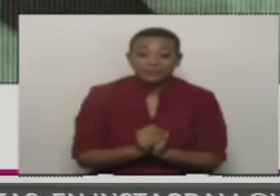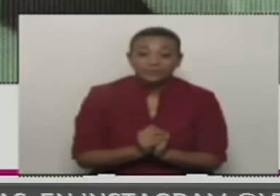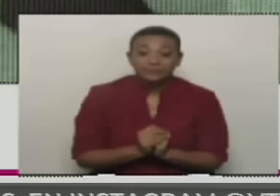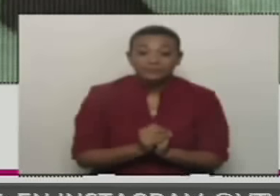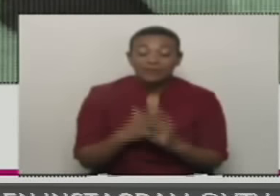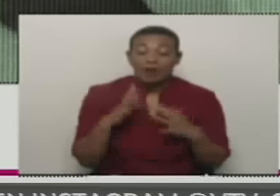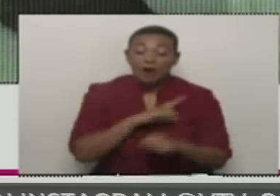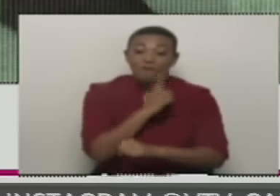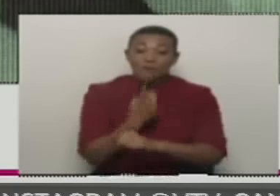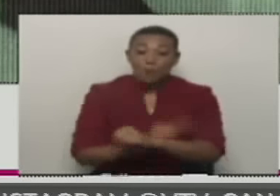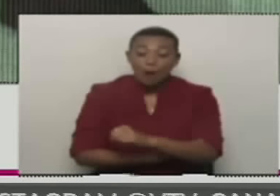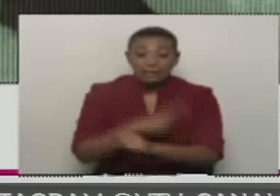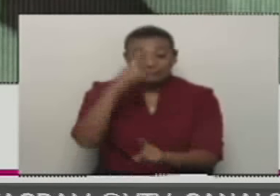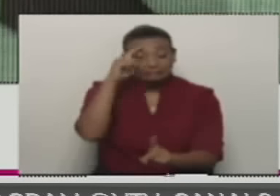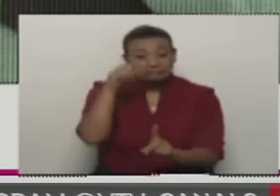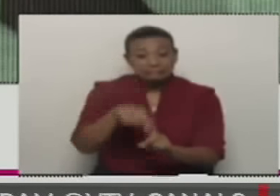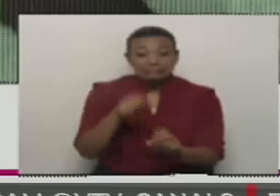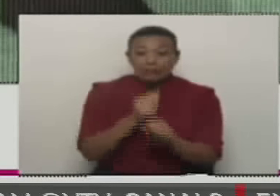Intenso.